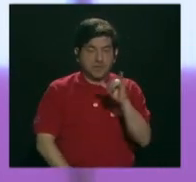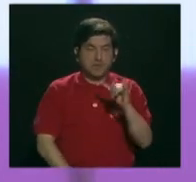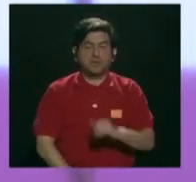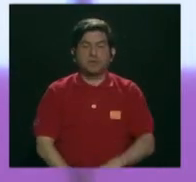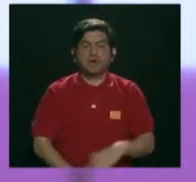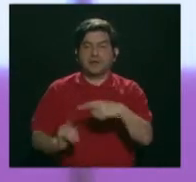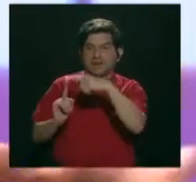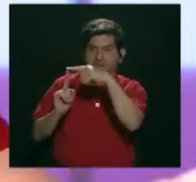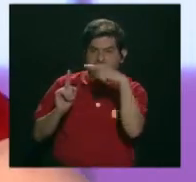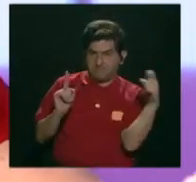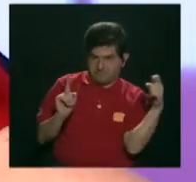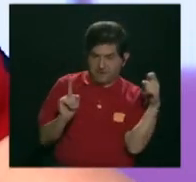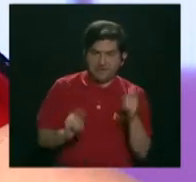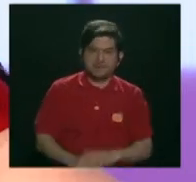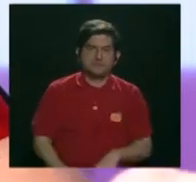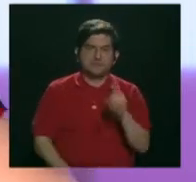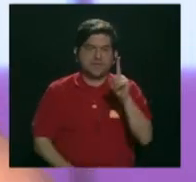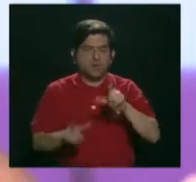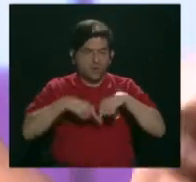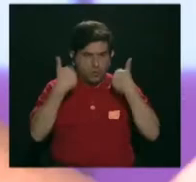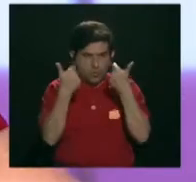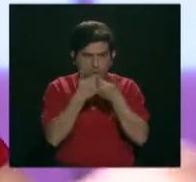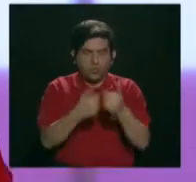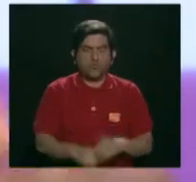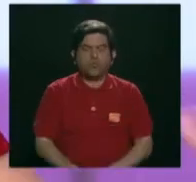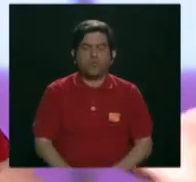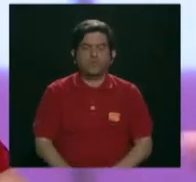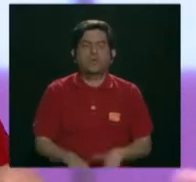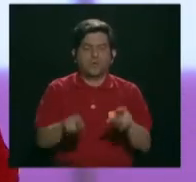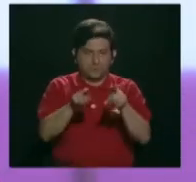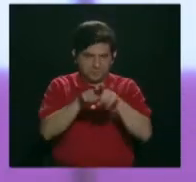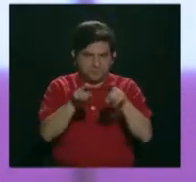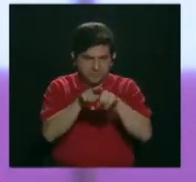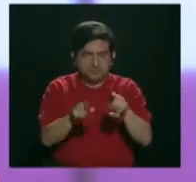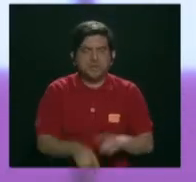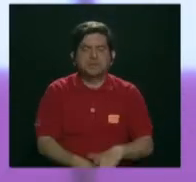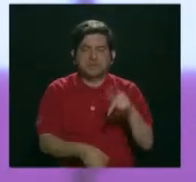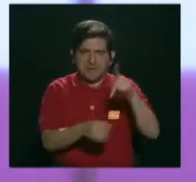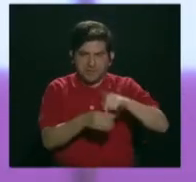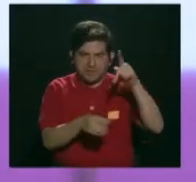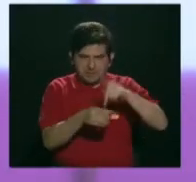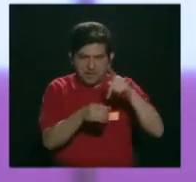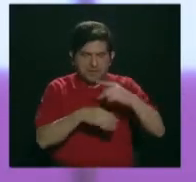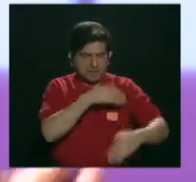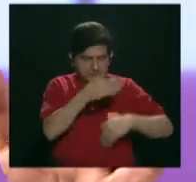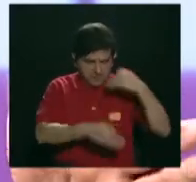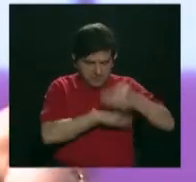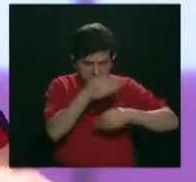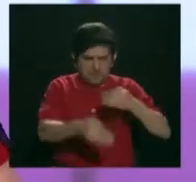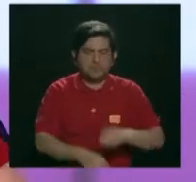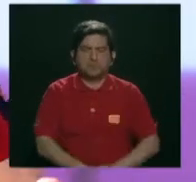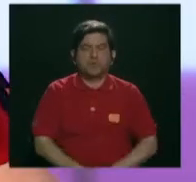desde un colectivo que se llama Tinamaste, que también participó dentro del proceso,